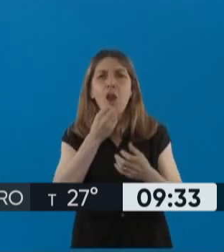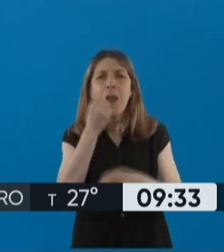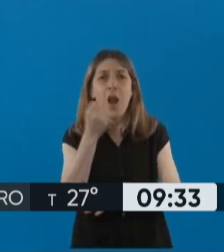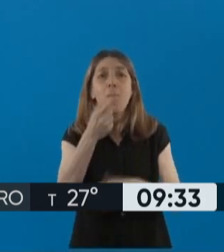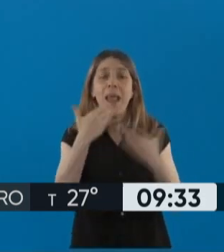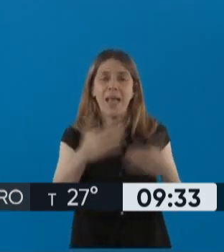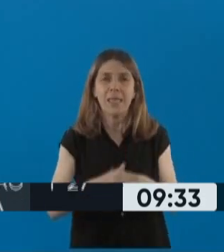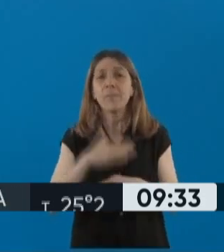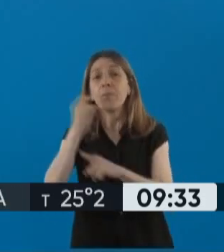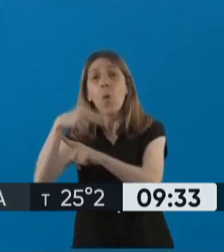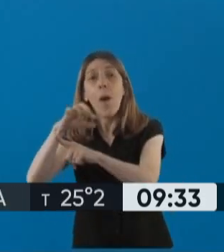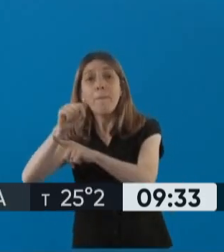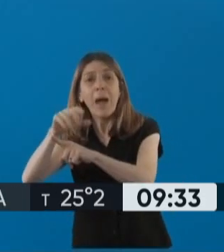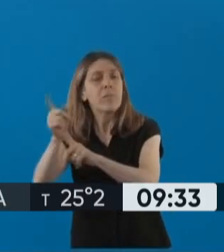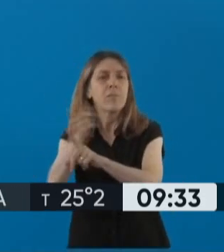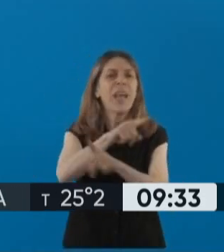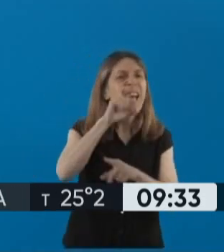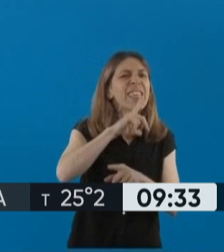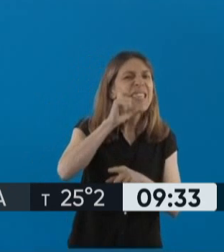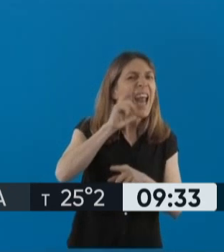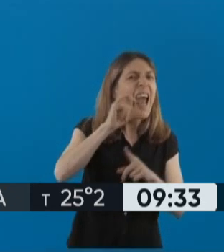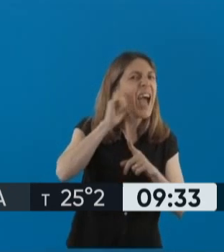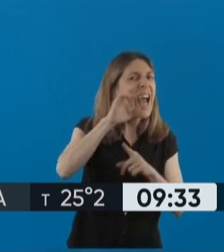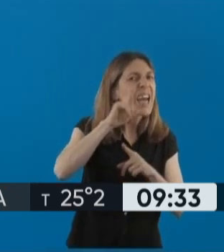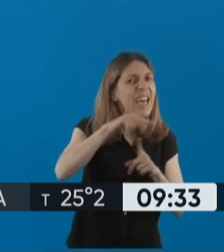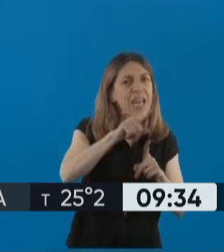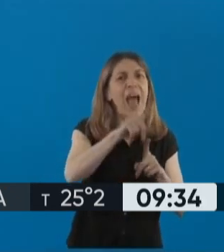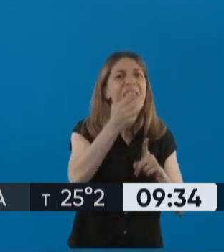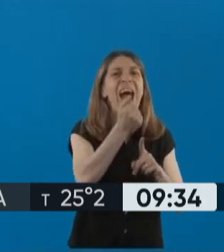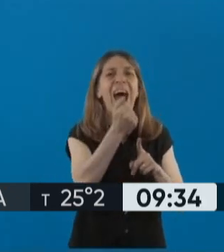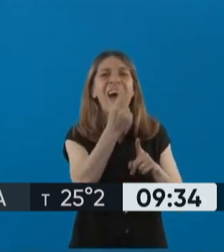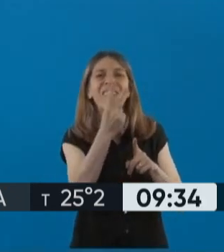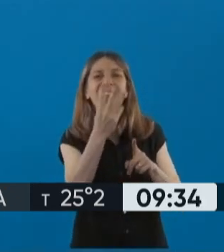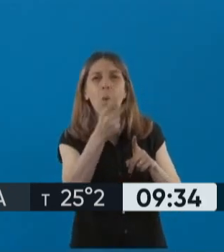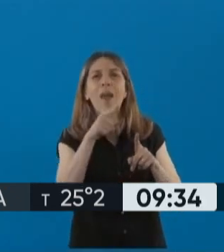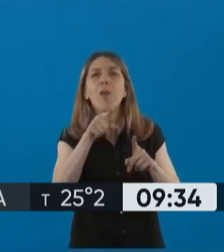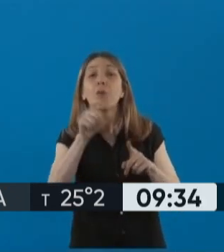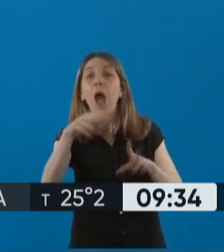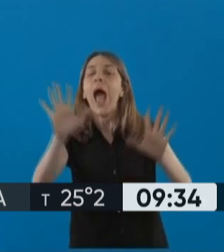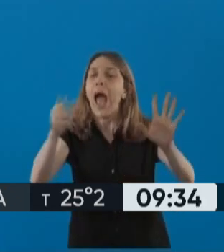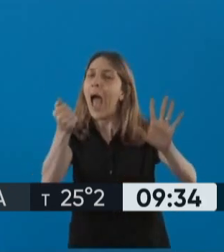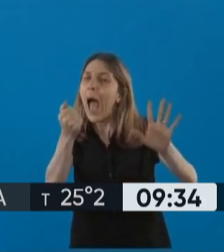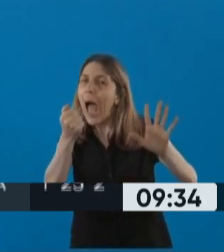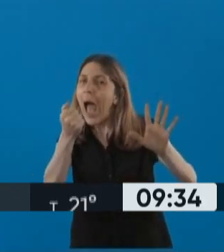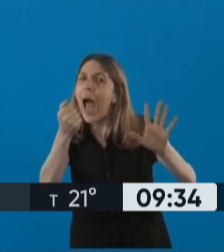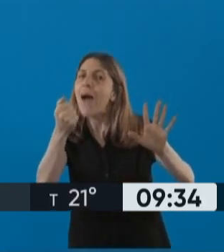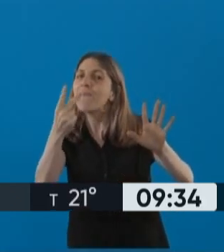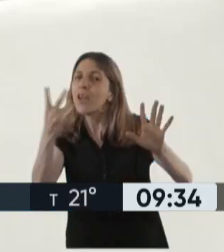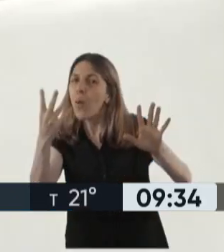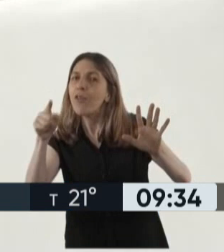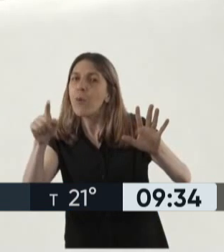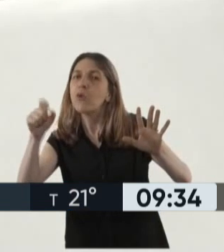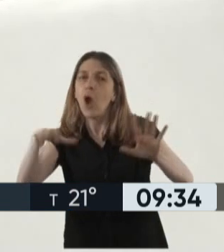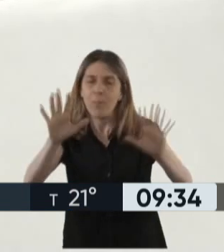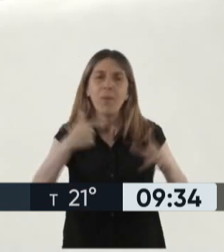Juan Pablo. Estela Garnica, de América 24. Hola, Estela, buen día. ¿Cómo estás? 24.com, ministra. 24.com. Bueno,